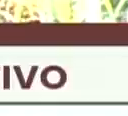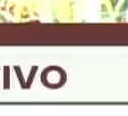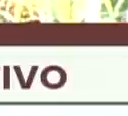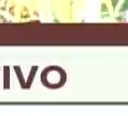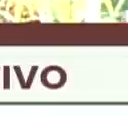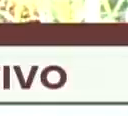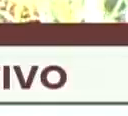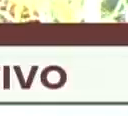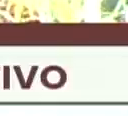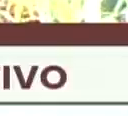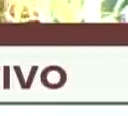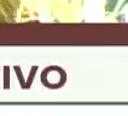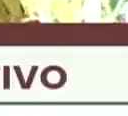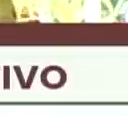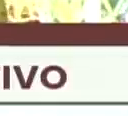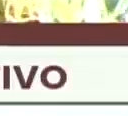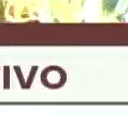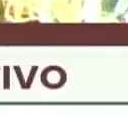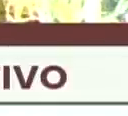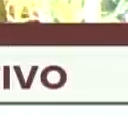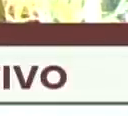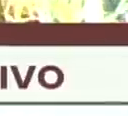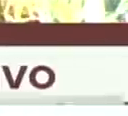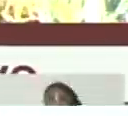Miércoles 21 de julio.